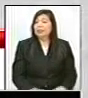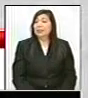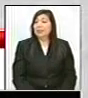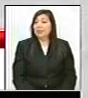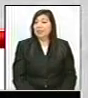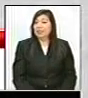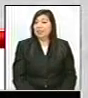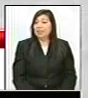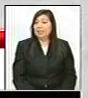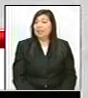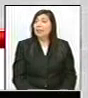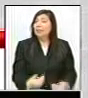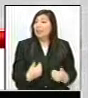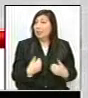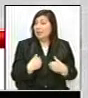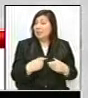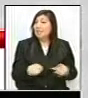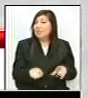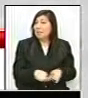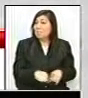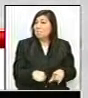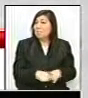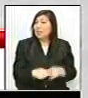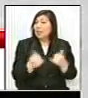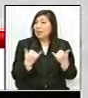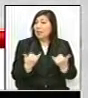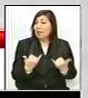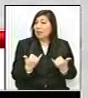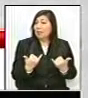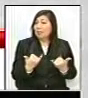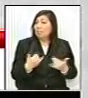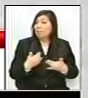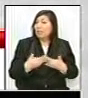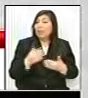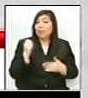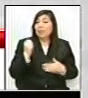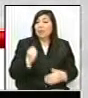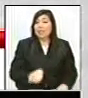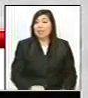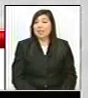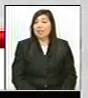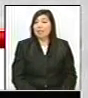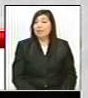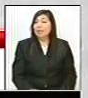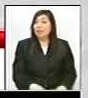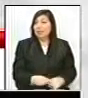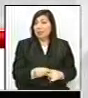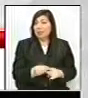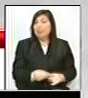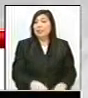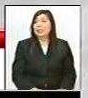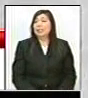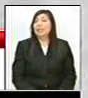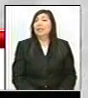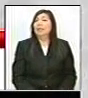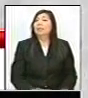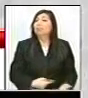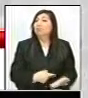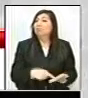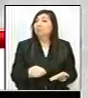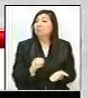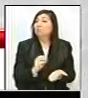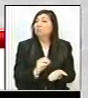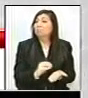hecho. Creemos que también en este punto se ha vulnerado el derecho, el principio de congruencia, y me remito